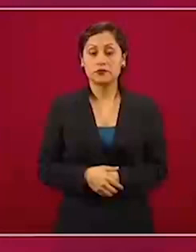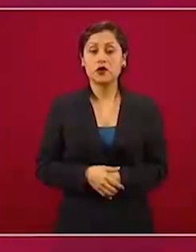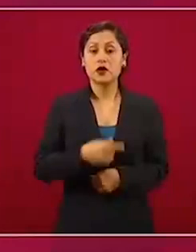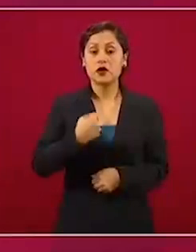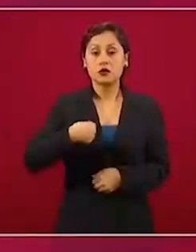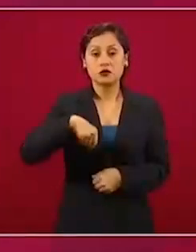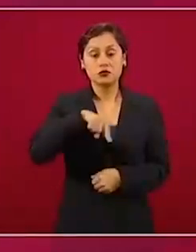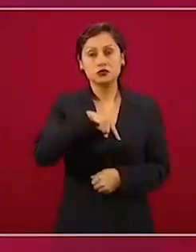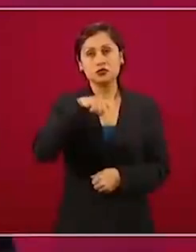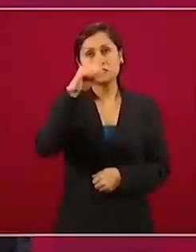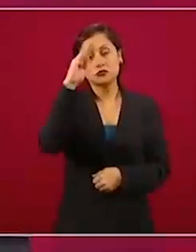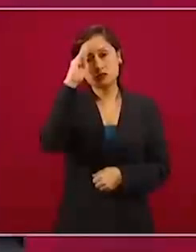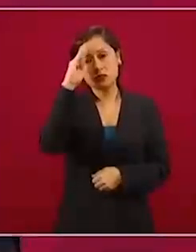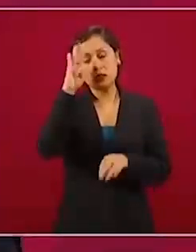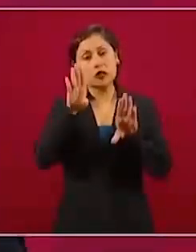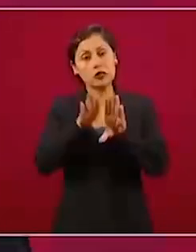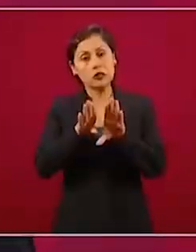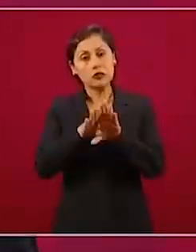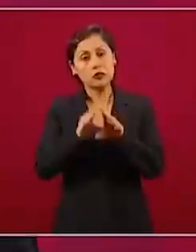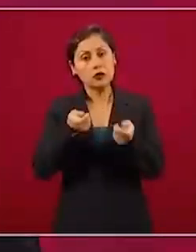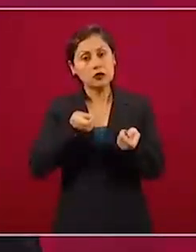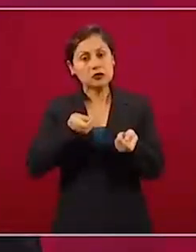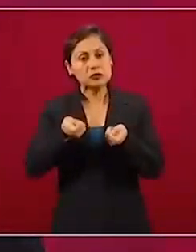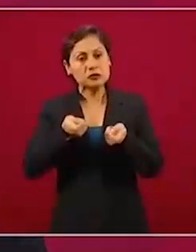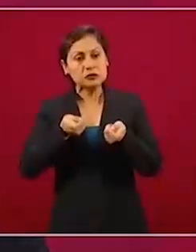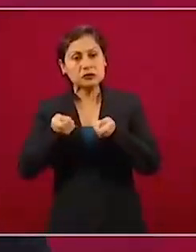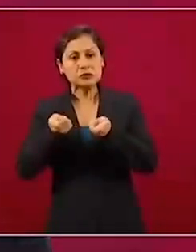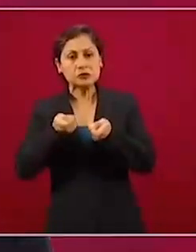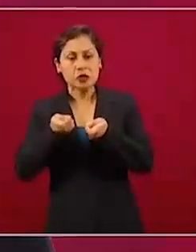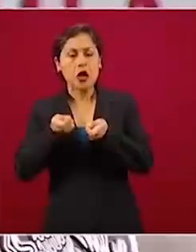medidas, sobre todo de austeridad.